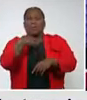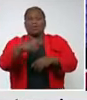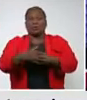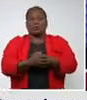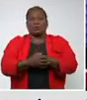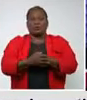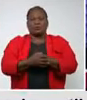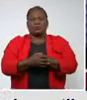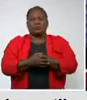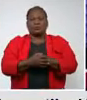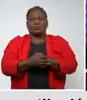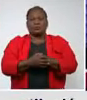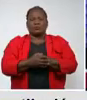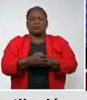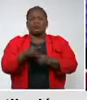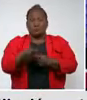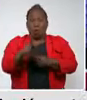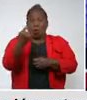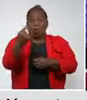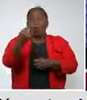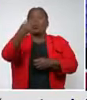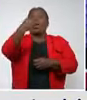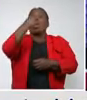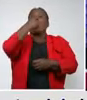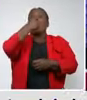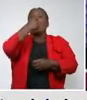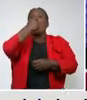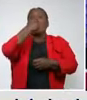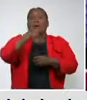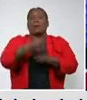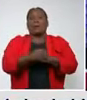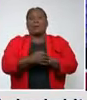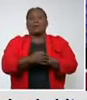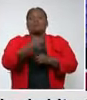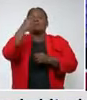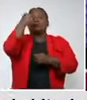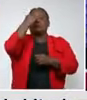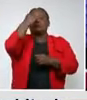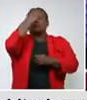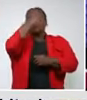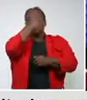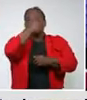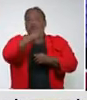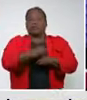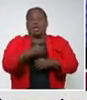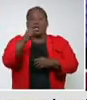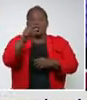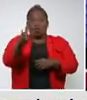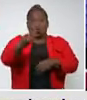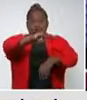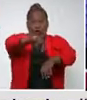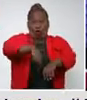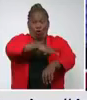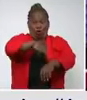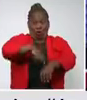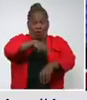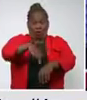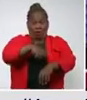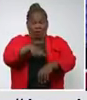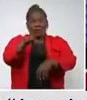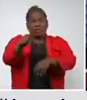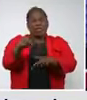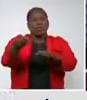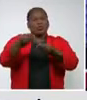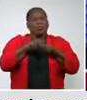hablando de una gota en cada fosa nasal cada 12 horas. Y eso da